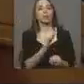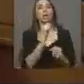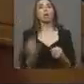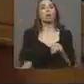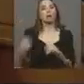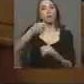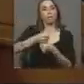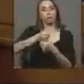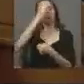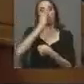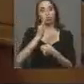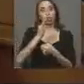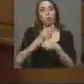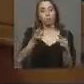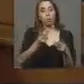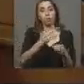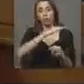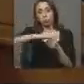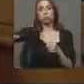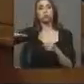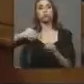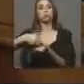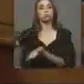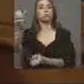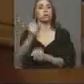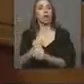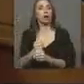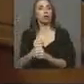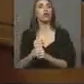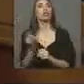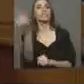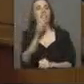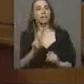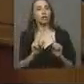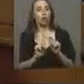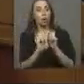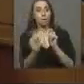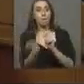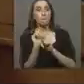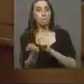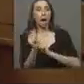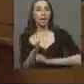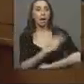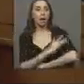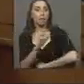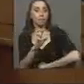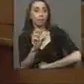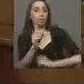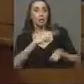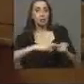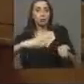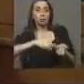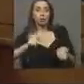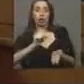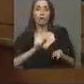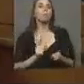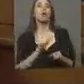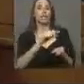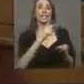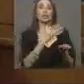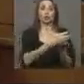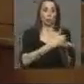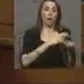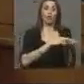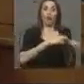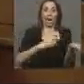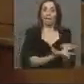los funcionarios públicos de los servicios que se haga la misma práctica, que no se paguen las cotizaciones y pensiones, porque eso es una apropiación indebida. Y